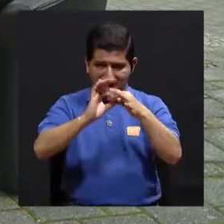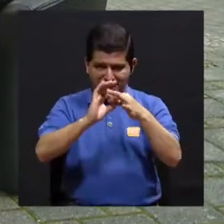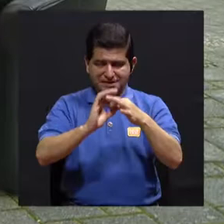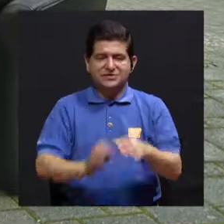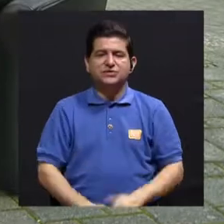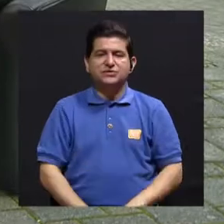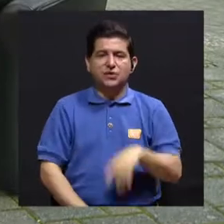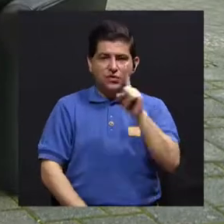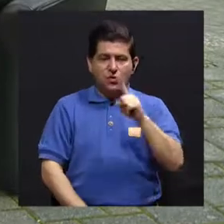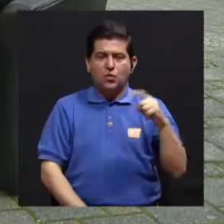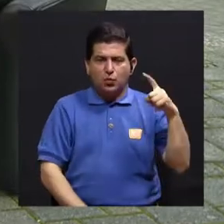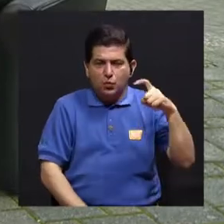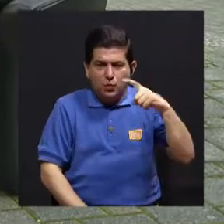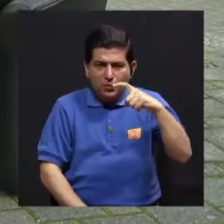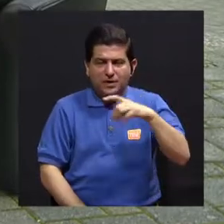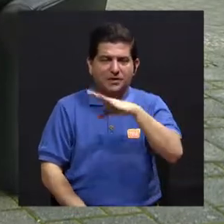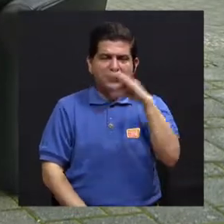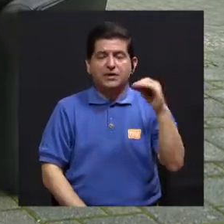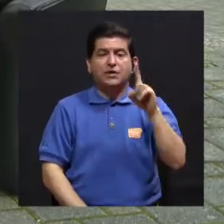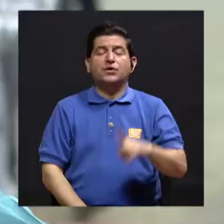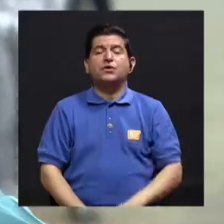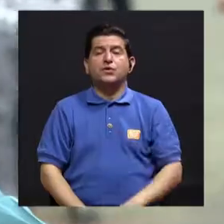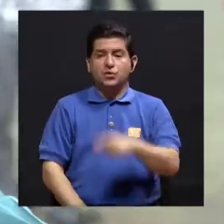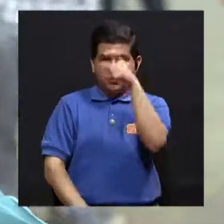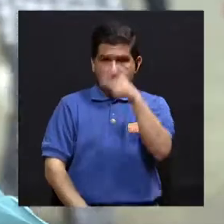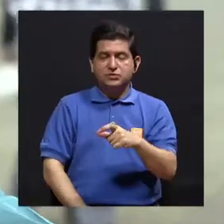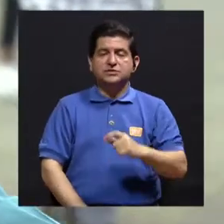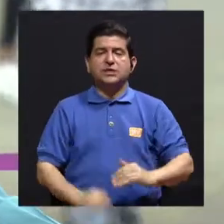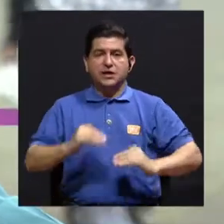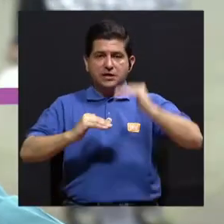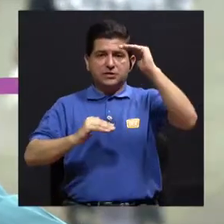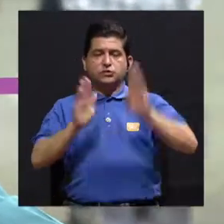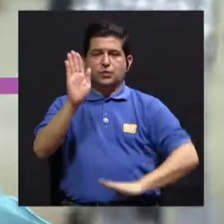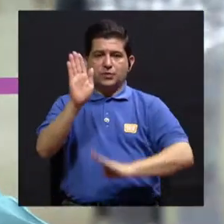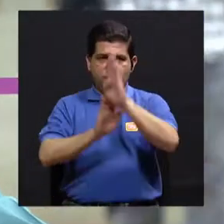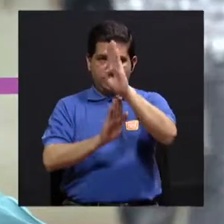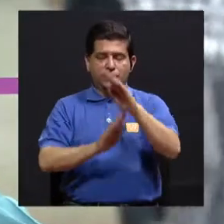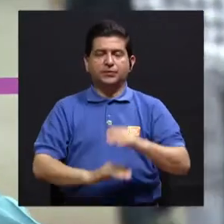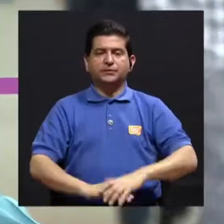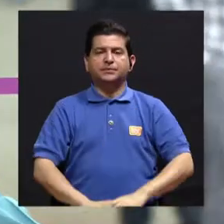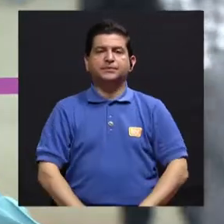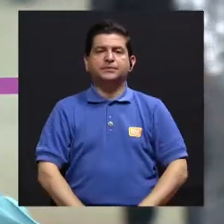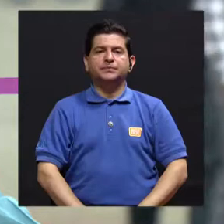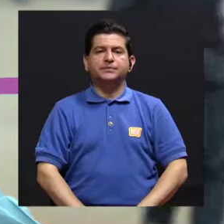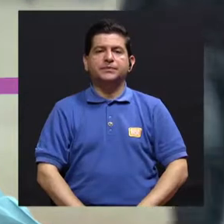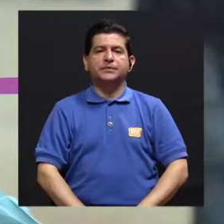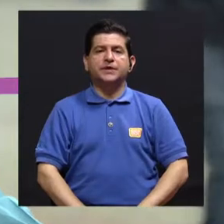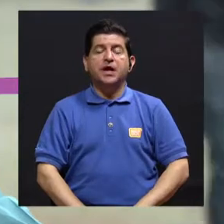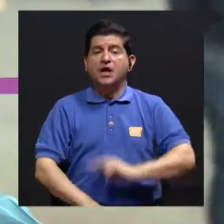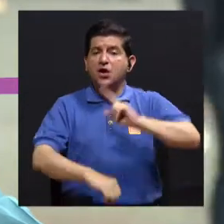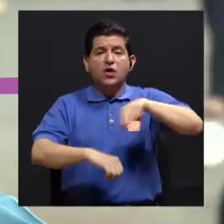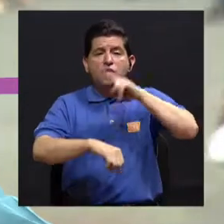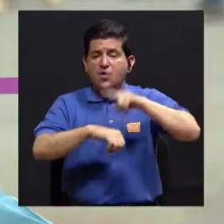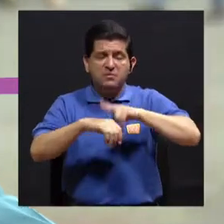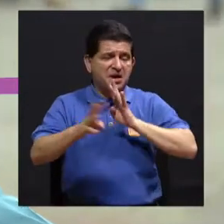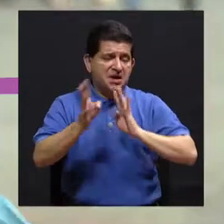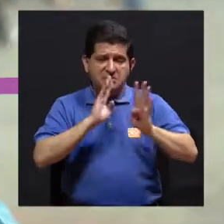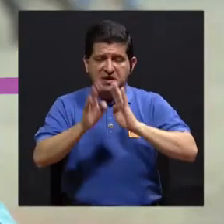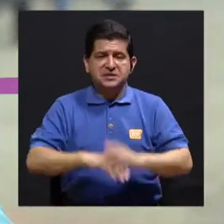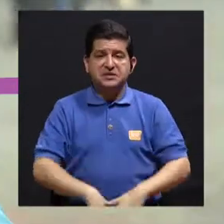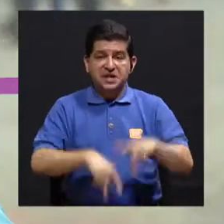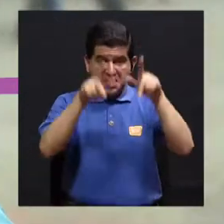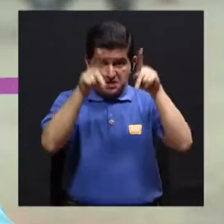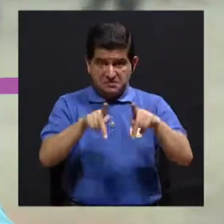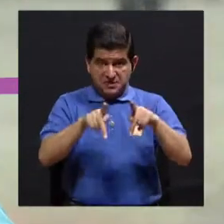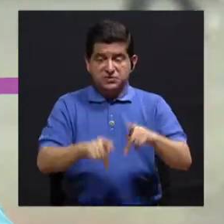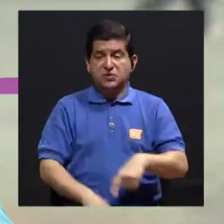relación, ¿verdad?, entre un parásito y un organismo pues más desarrollado, por decirlo de esa manera. Usualmente cuando lo hablamos